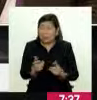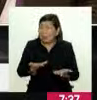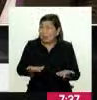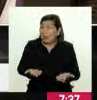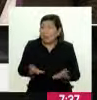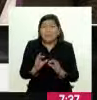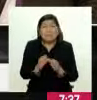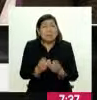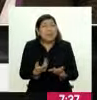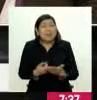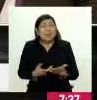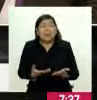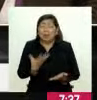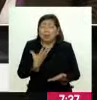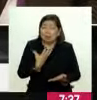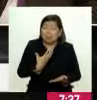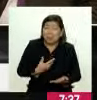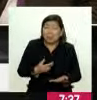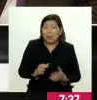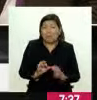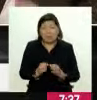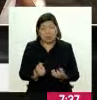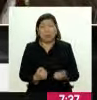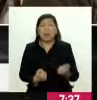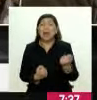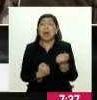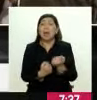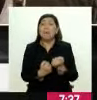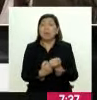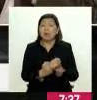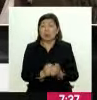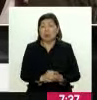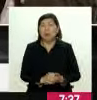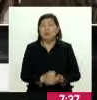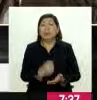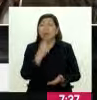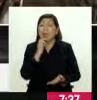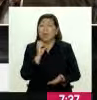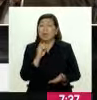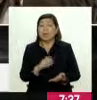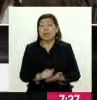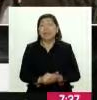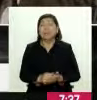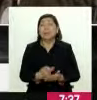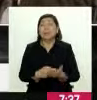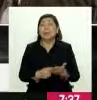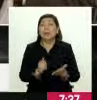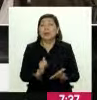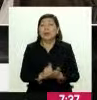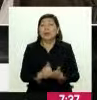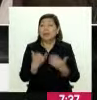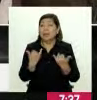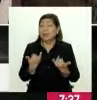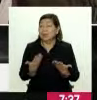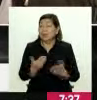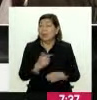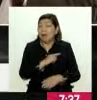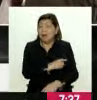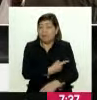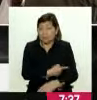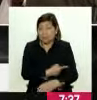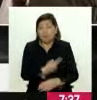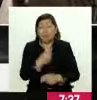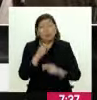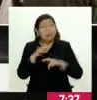estas familias que han quedado en el desamparo. El apoyo solidario, repito nuevamente, el apoyo solidario, porque esto es un esfuerzo por